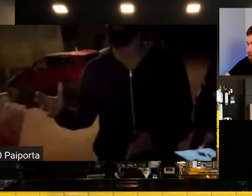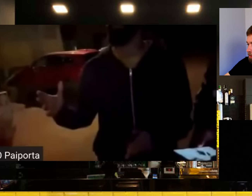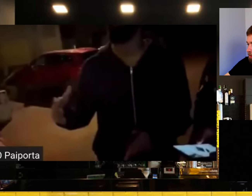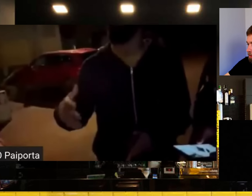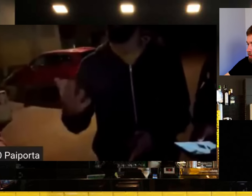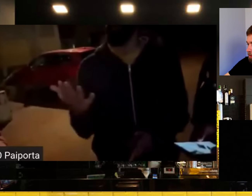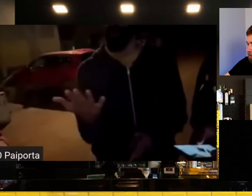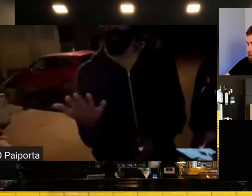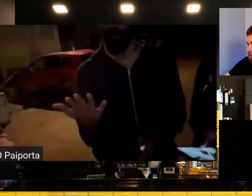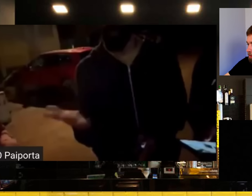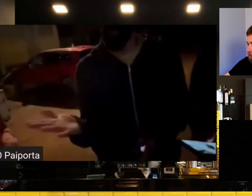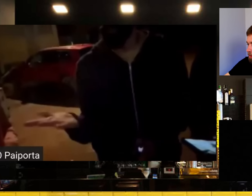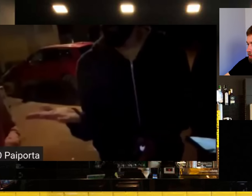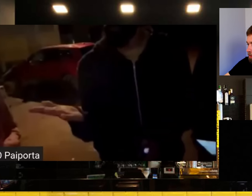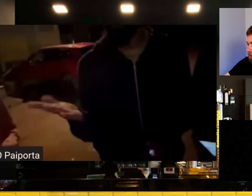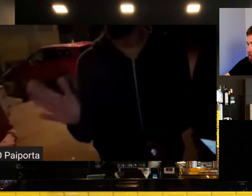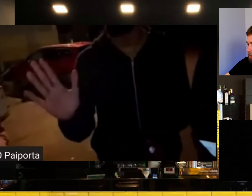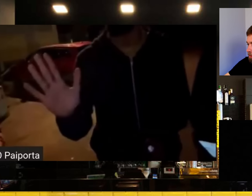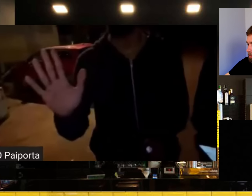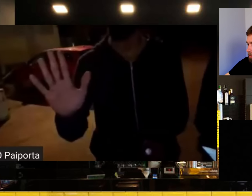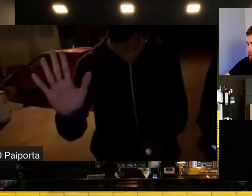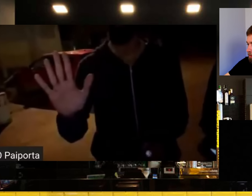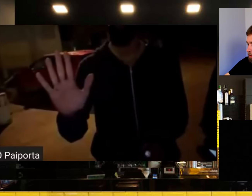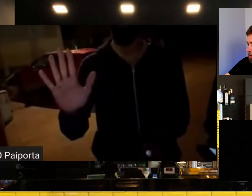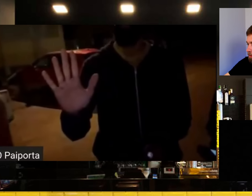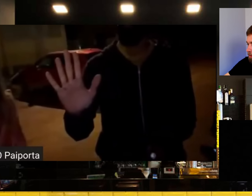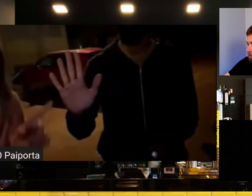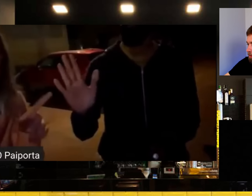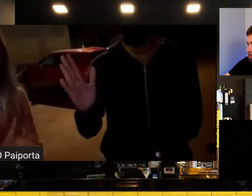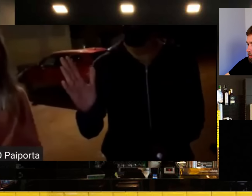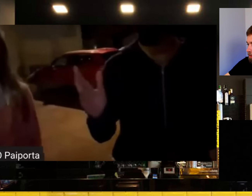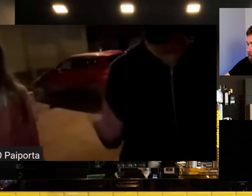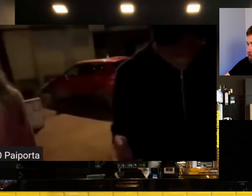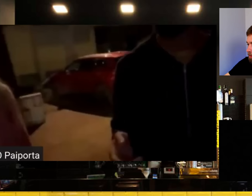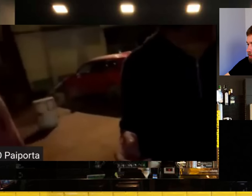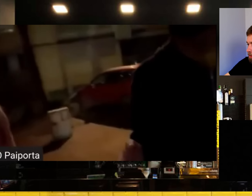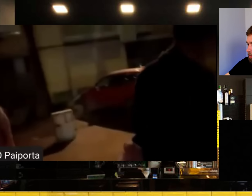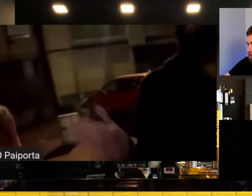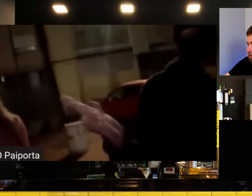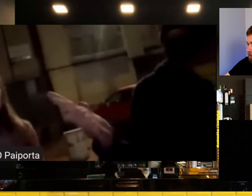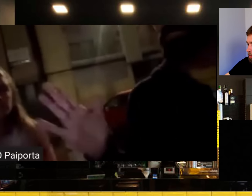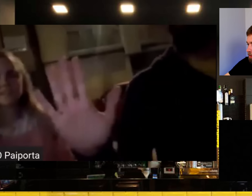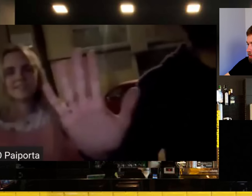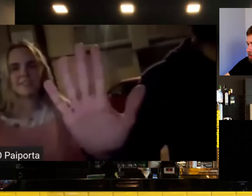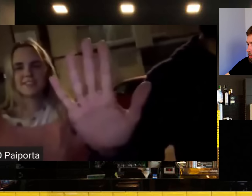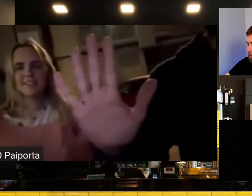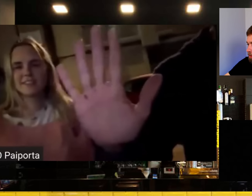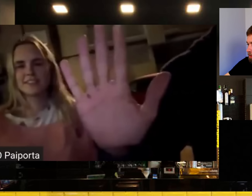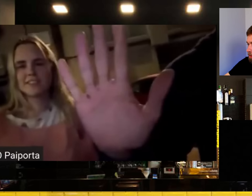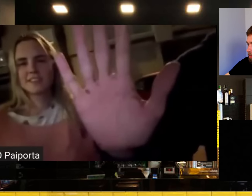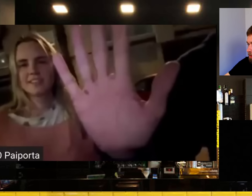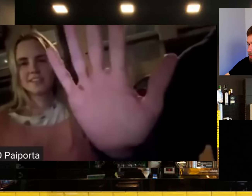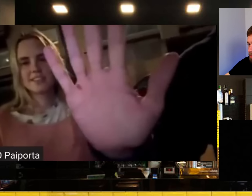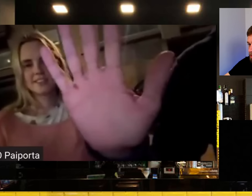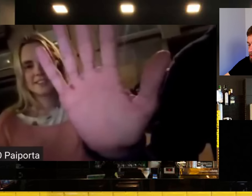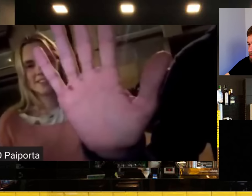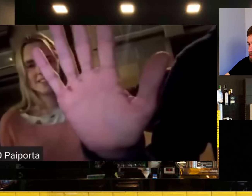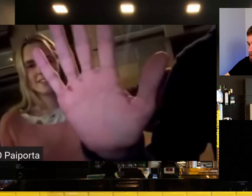dos bosas primero bueno David vill David eres un héroe tío enséñalo por favor no no no es que est ha que saberlo